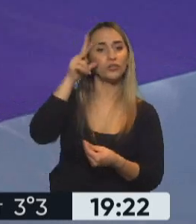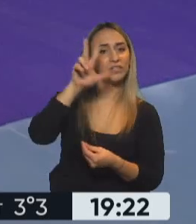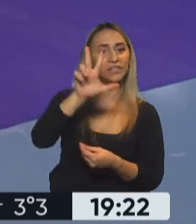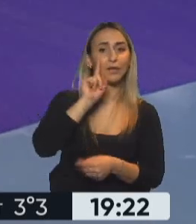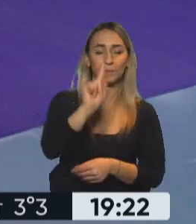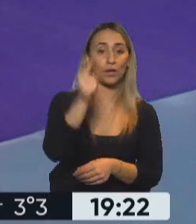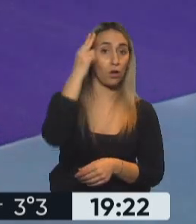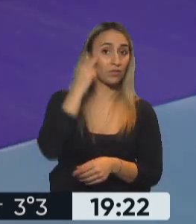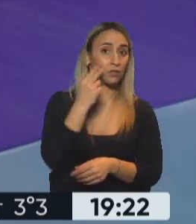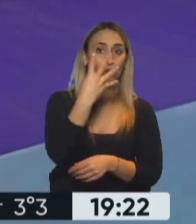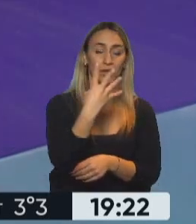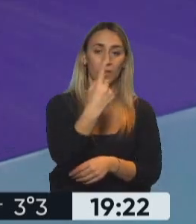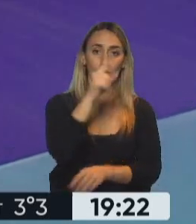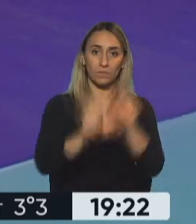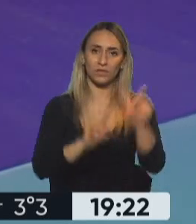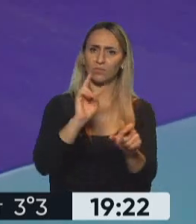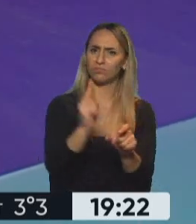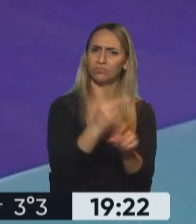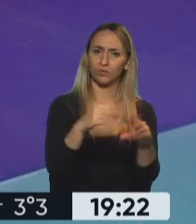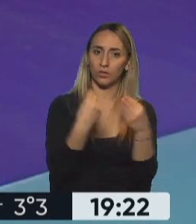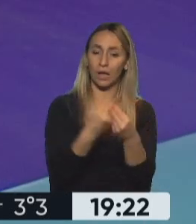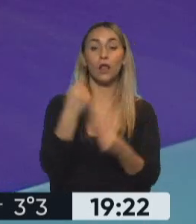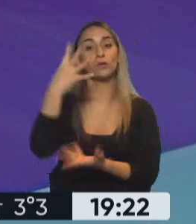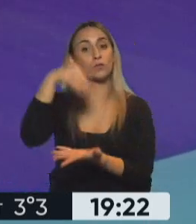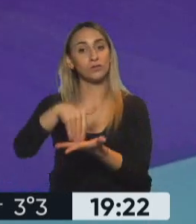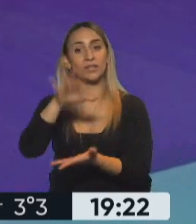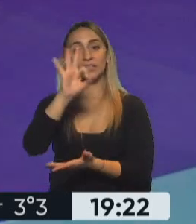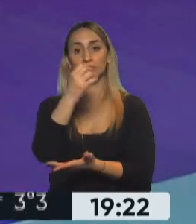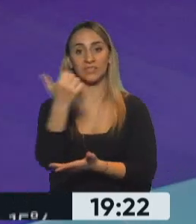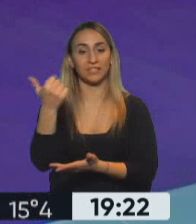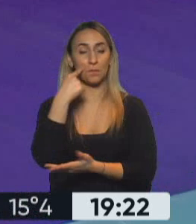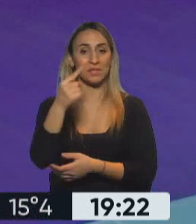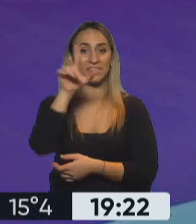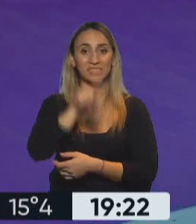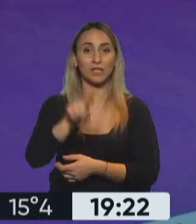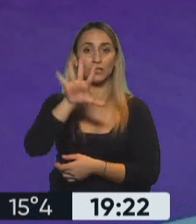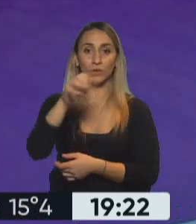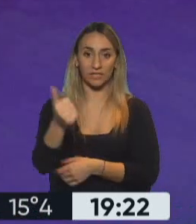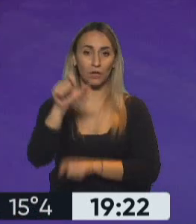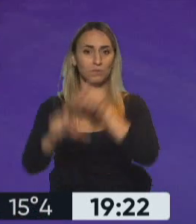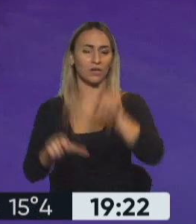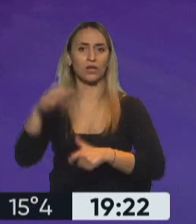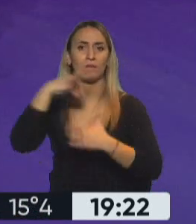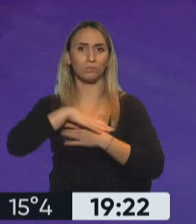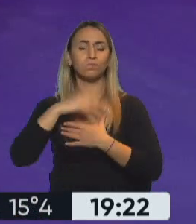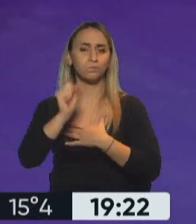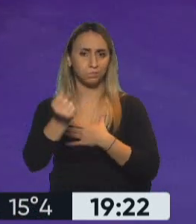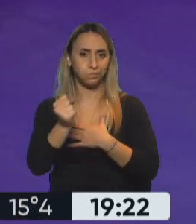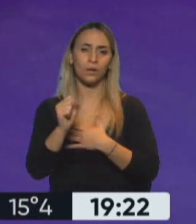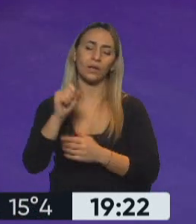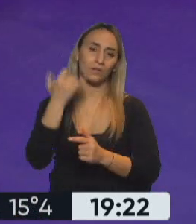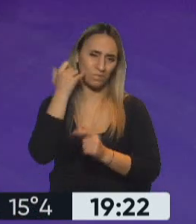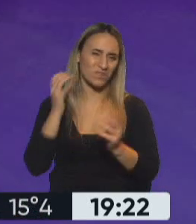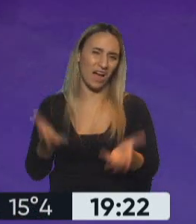mil 941 muertes 4 millones 66 mil 156 contagios de los cuales se recuperaron